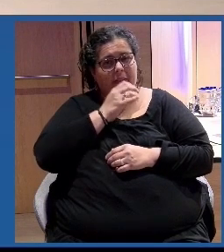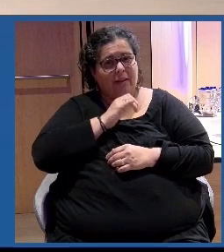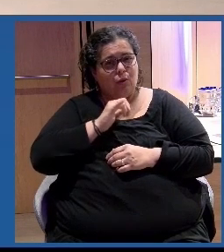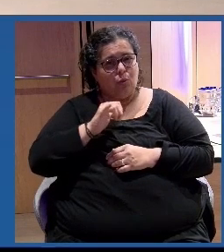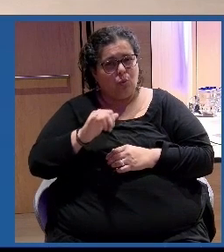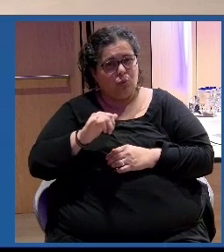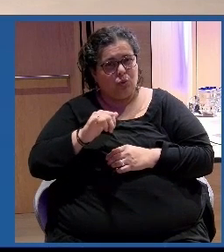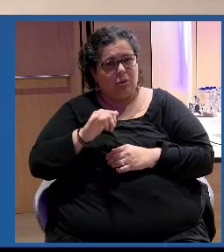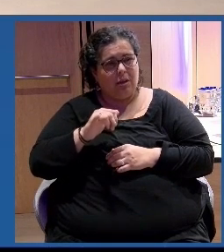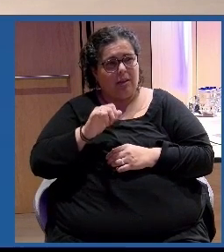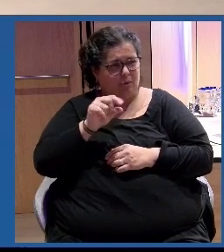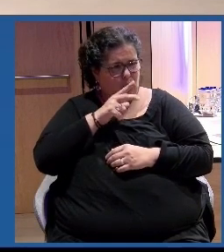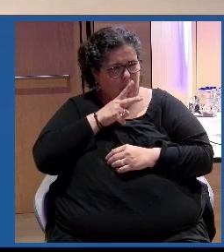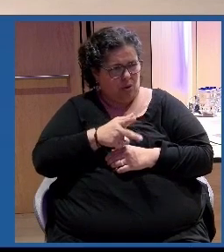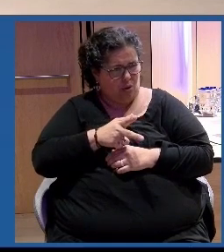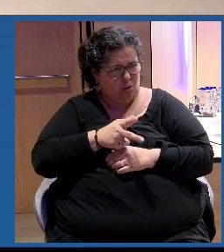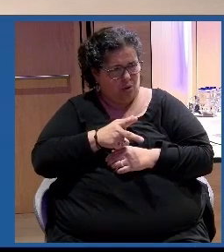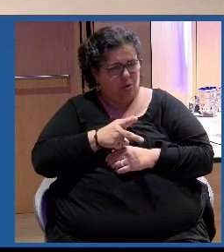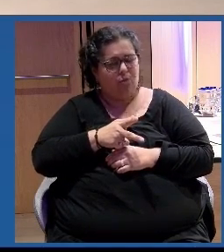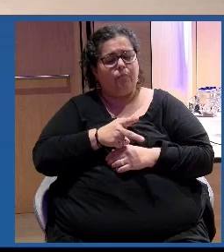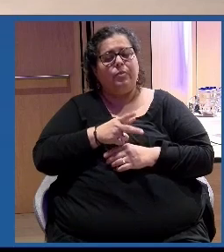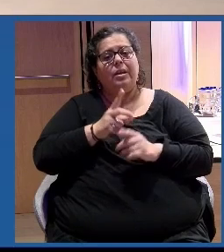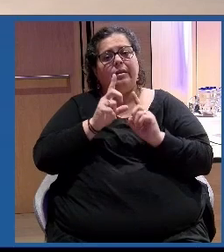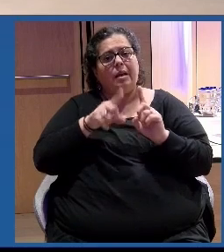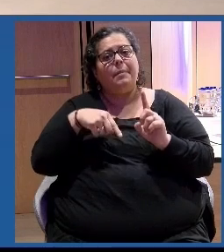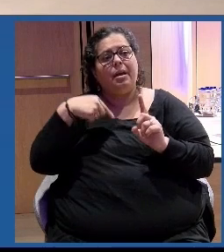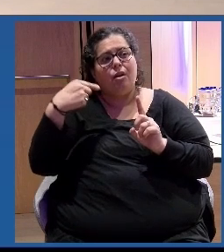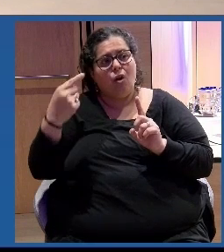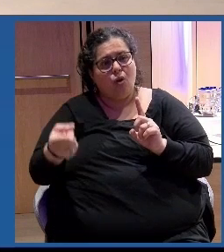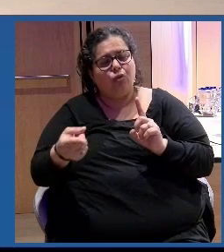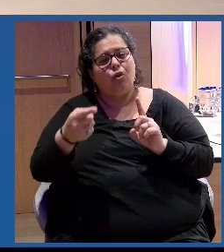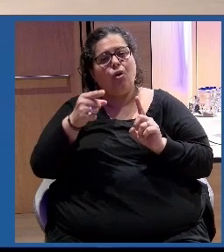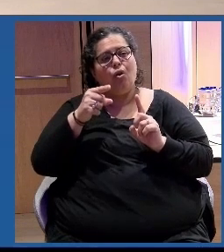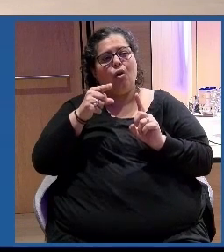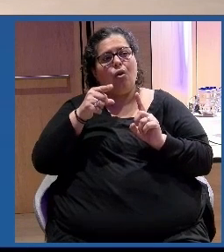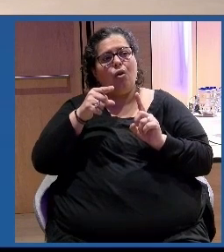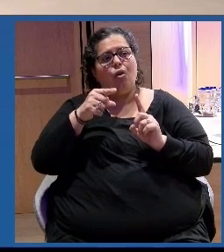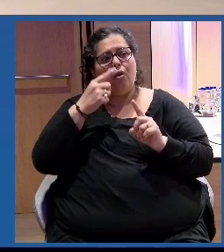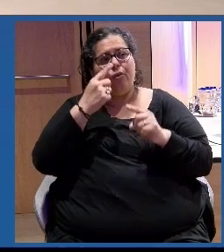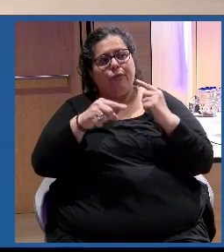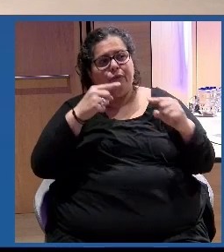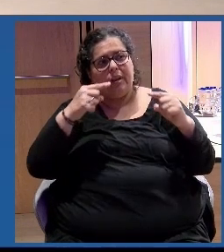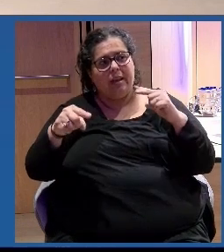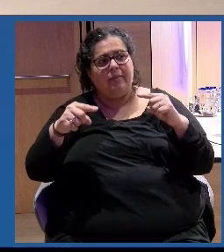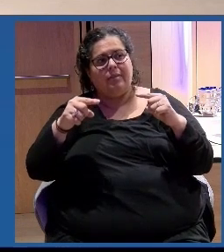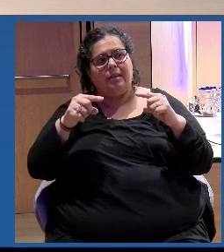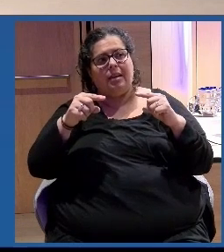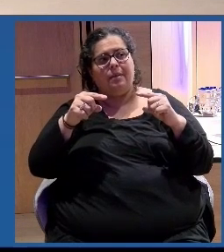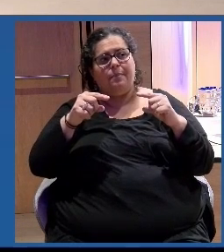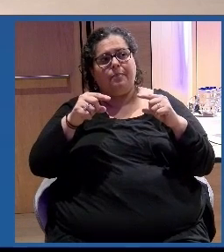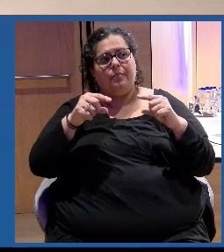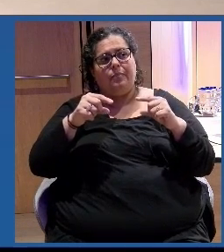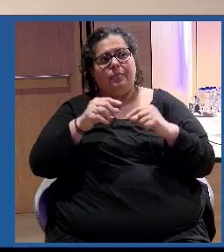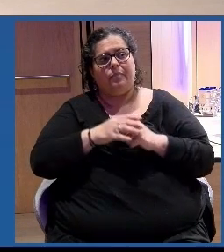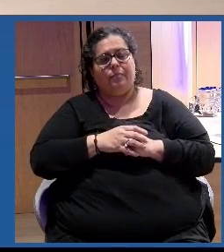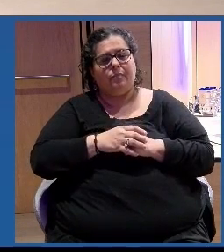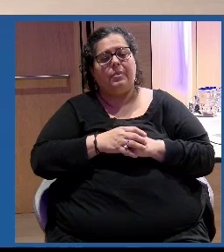que es un sistema financiero de bancos, digamos, el uso de boletas, etc. El caso de Soquimich, que es la gran empresa del